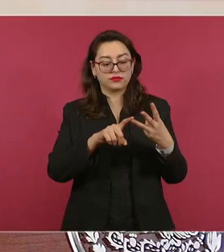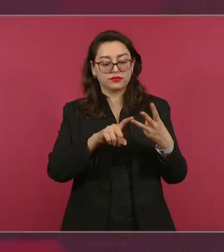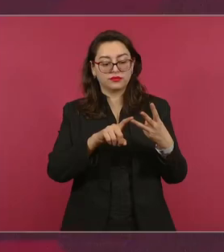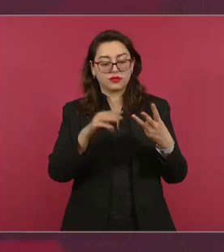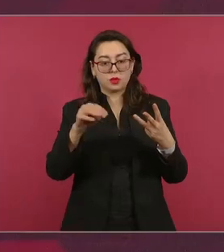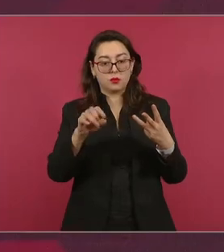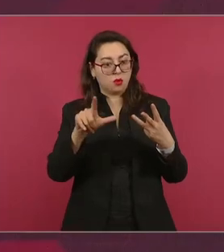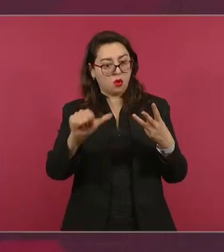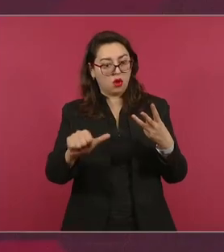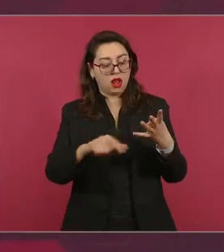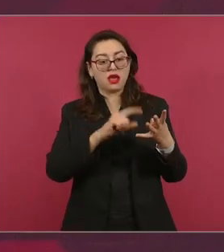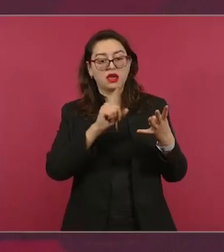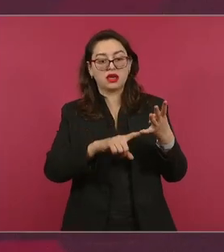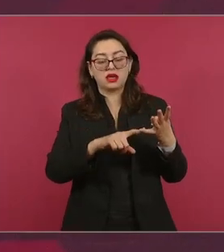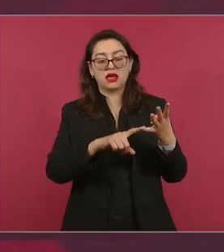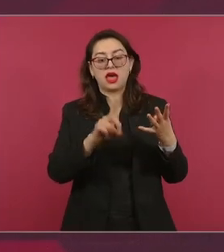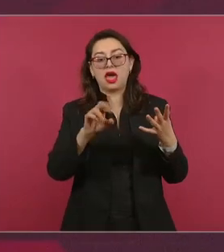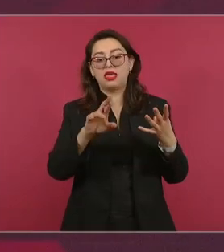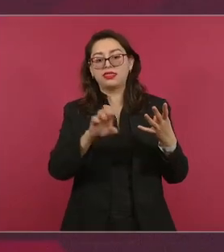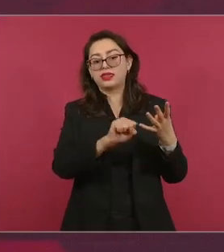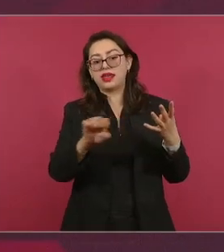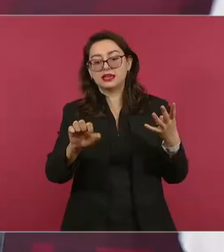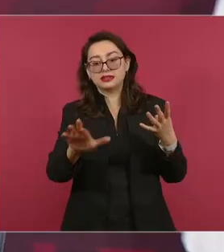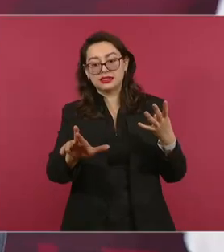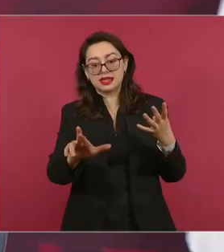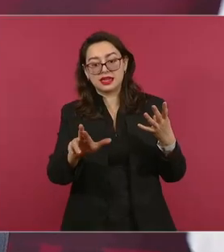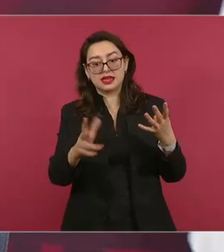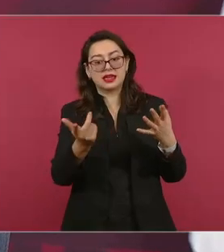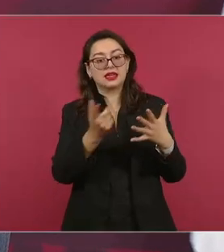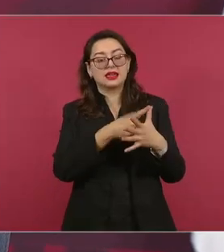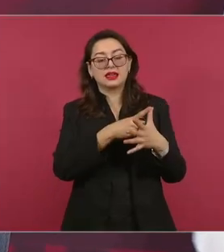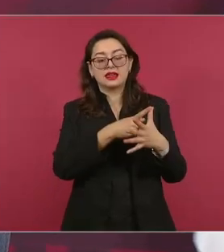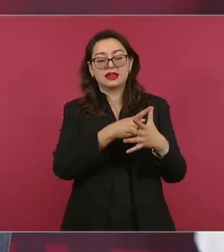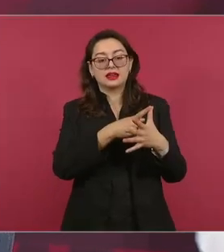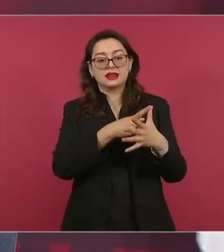Lore de Mola, Denis Dresser,